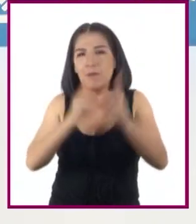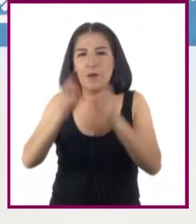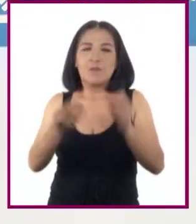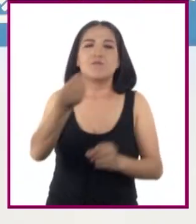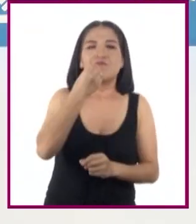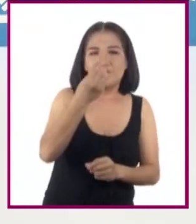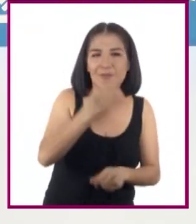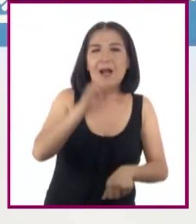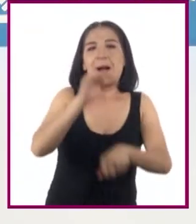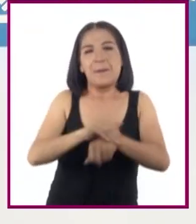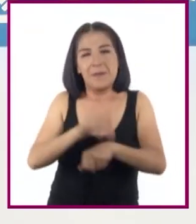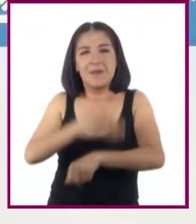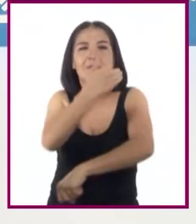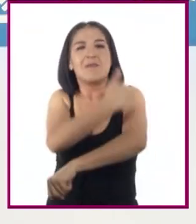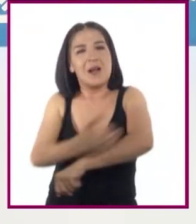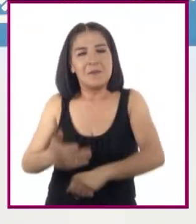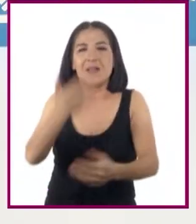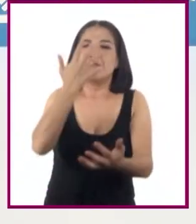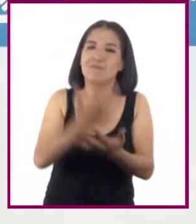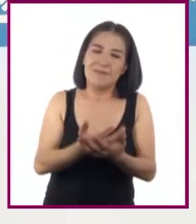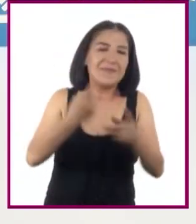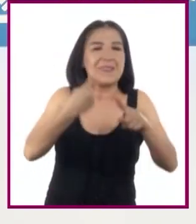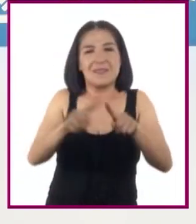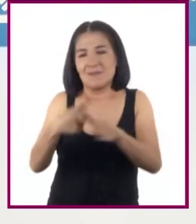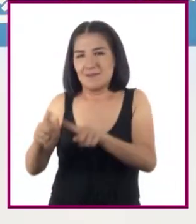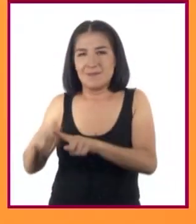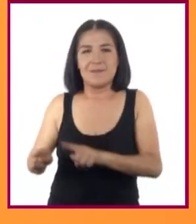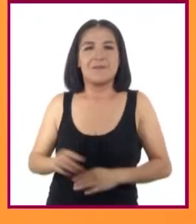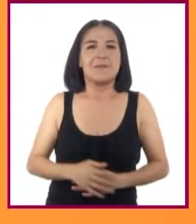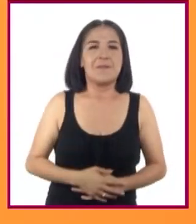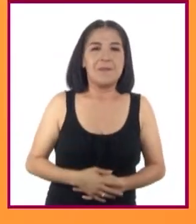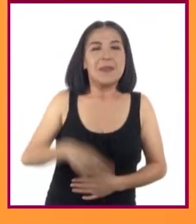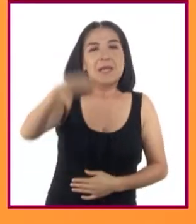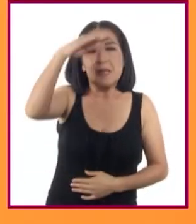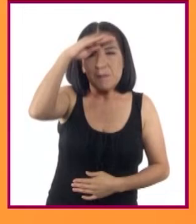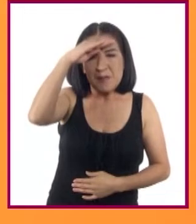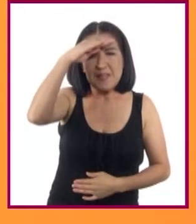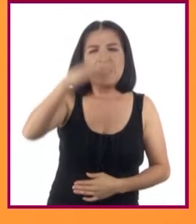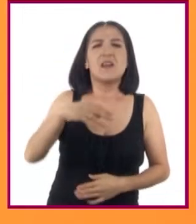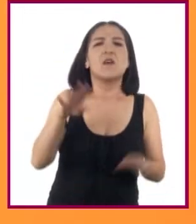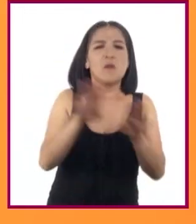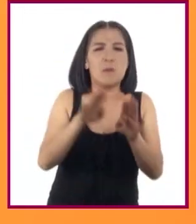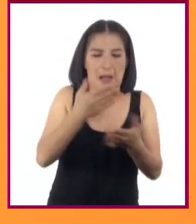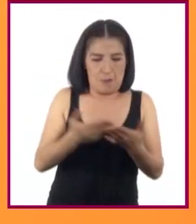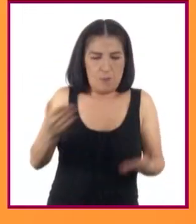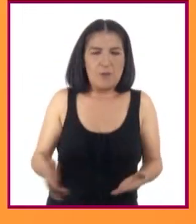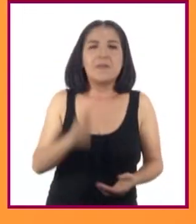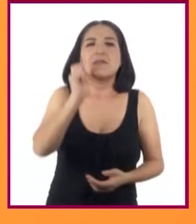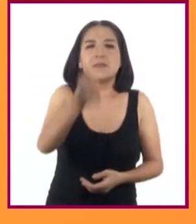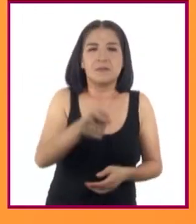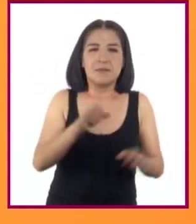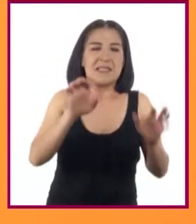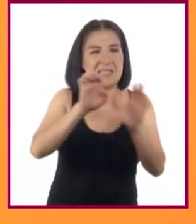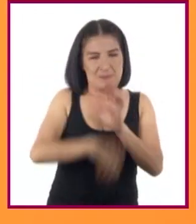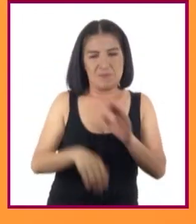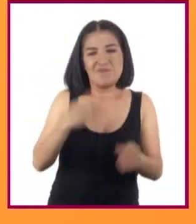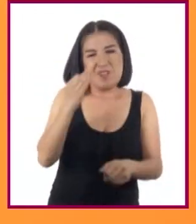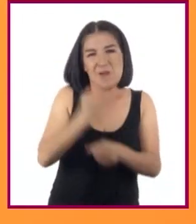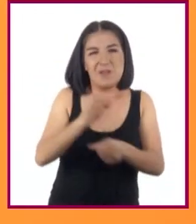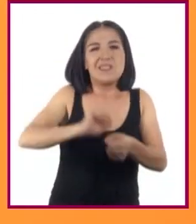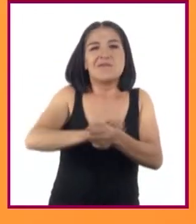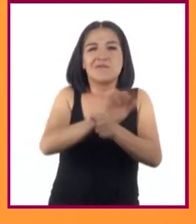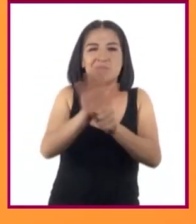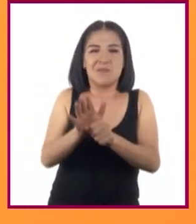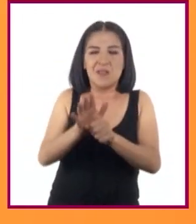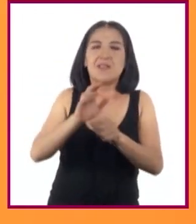familia, amistades, el descanso, etc. Pensemos en lo que ocurre actualmente. El distanciamiento social